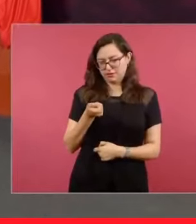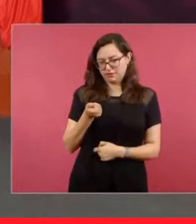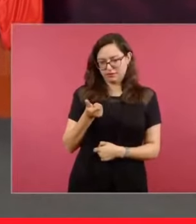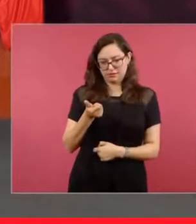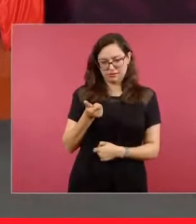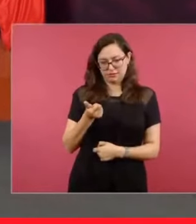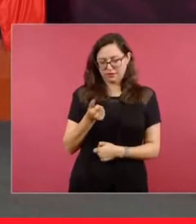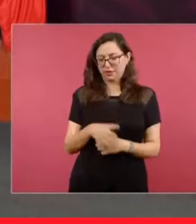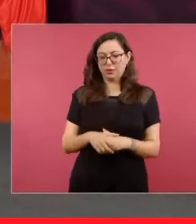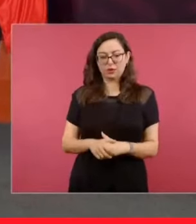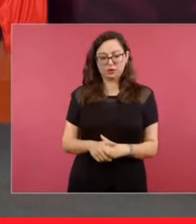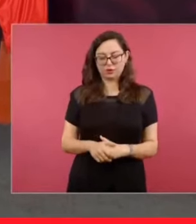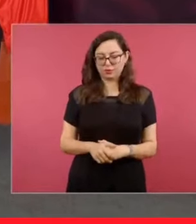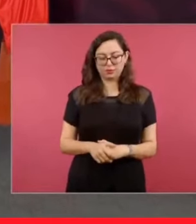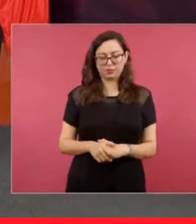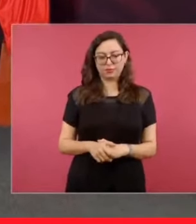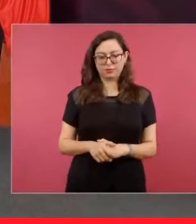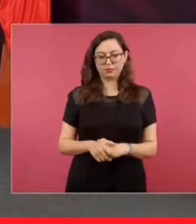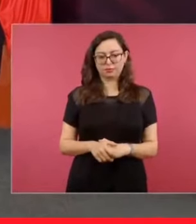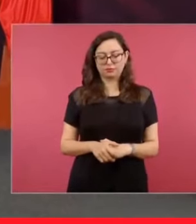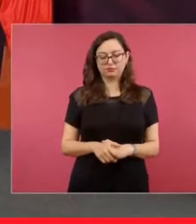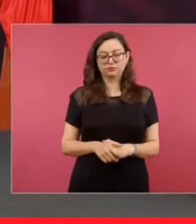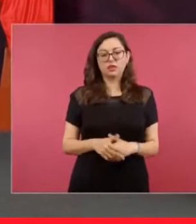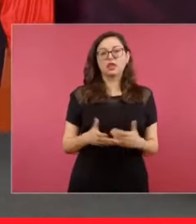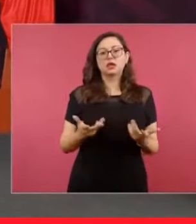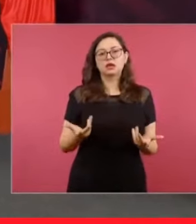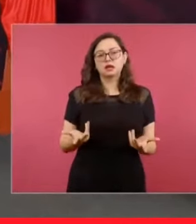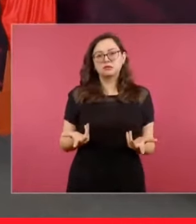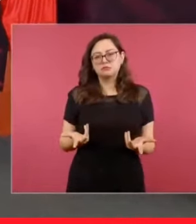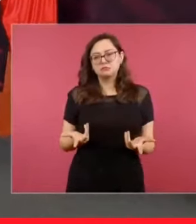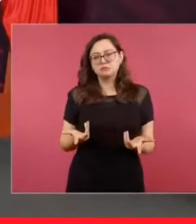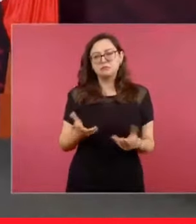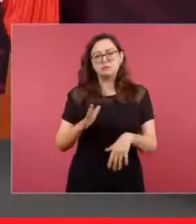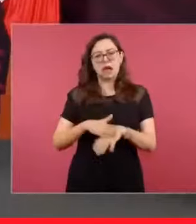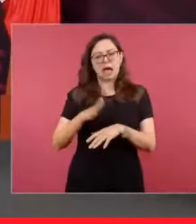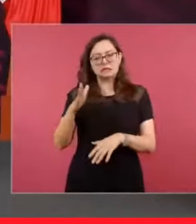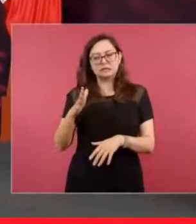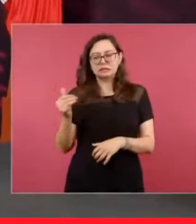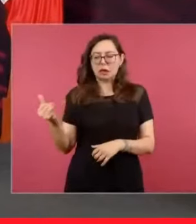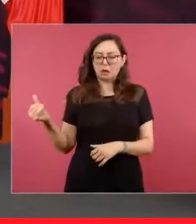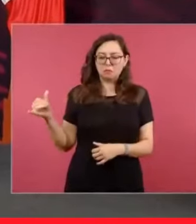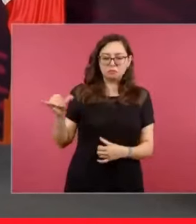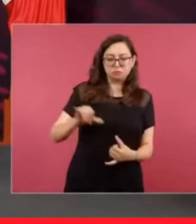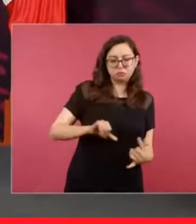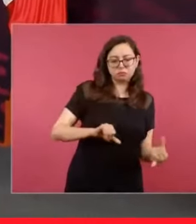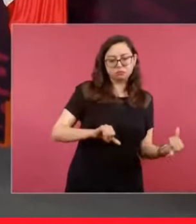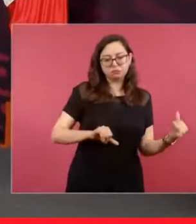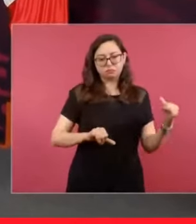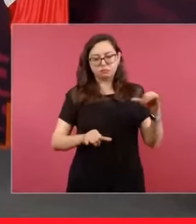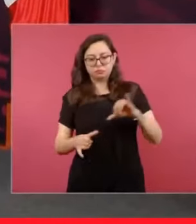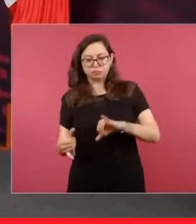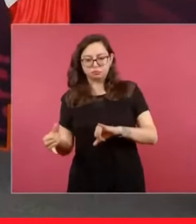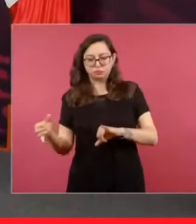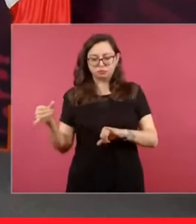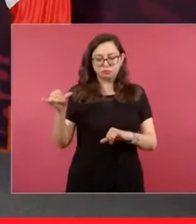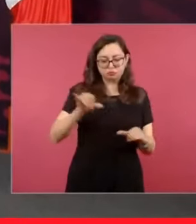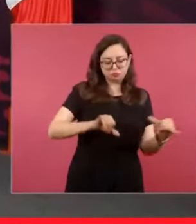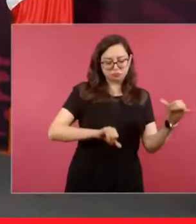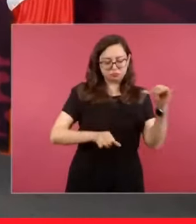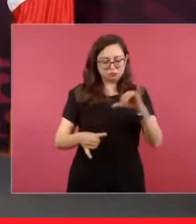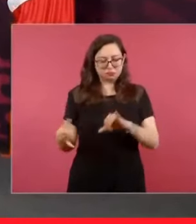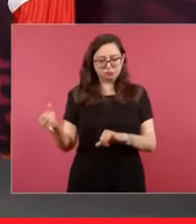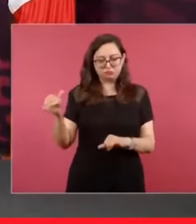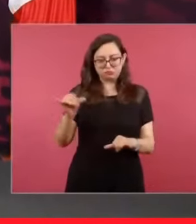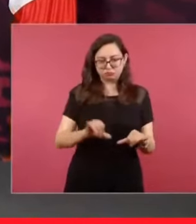eh Hay componentes de fentanilo los llamados precursores